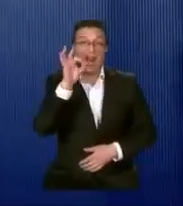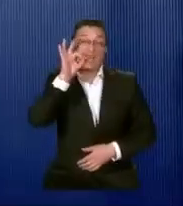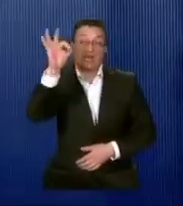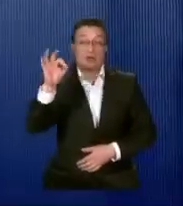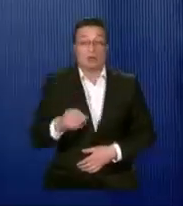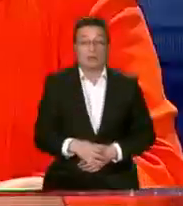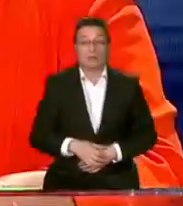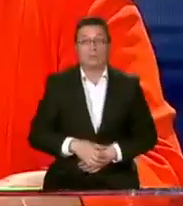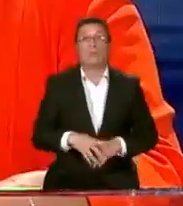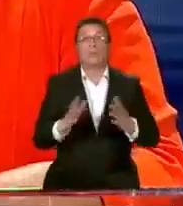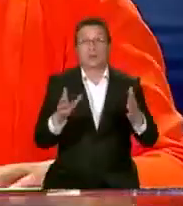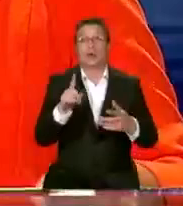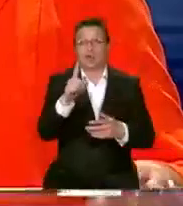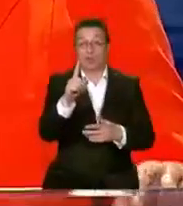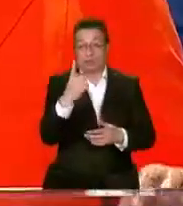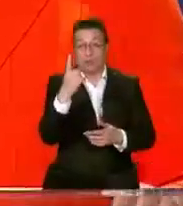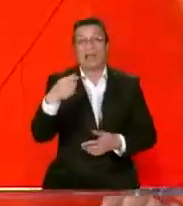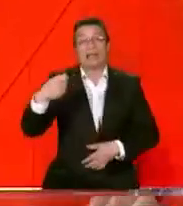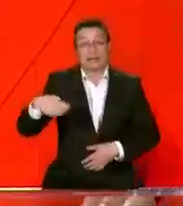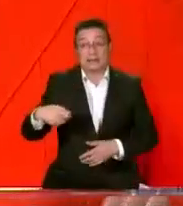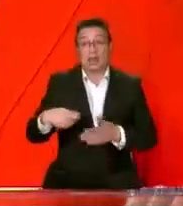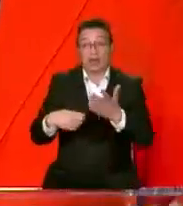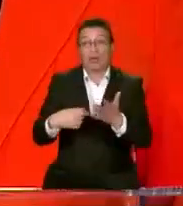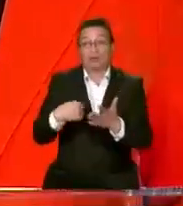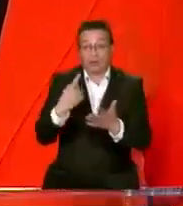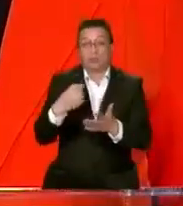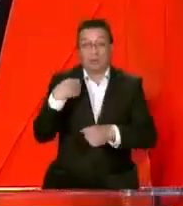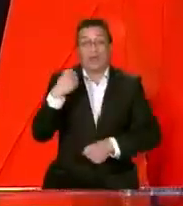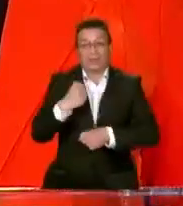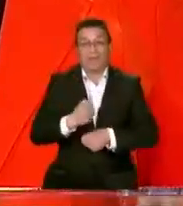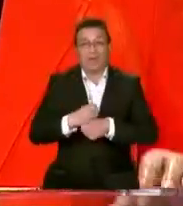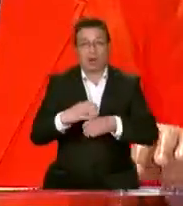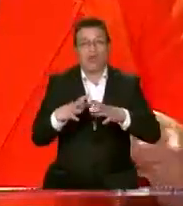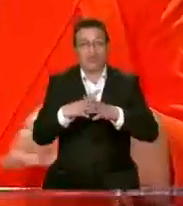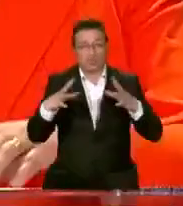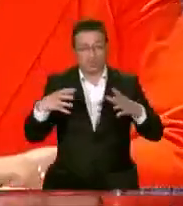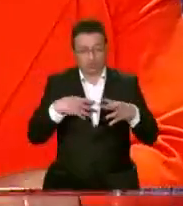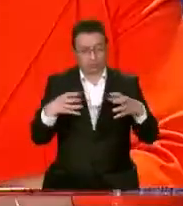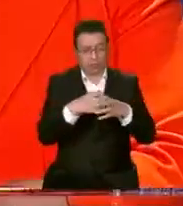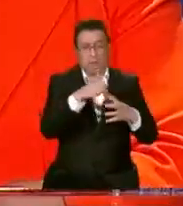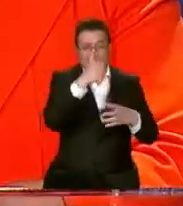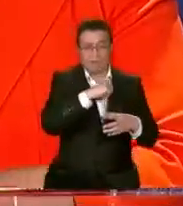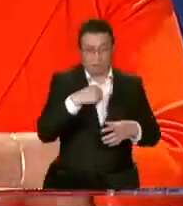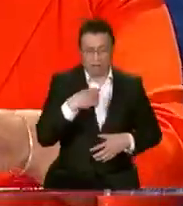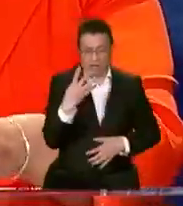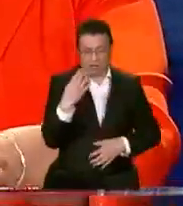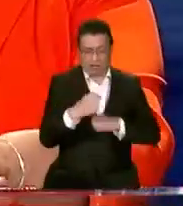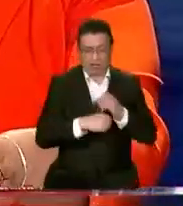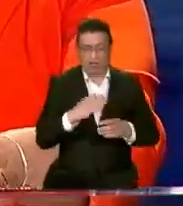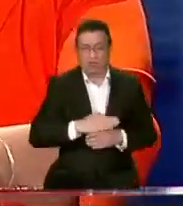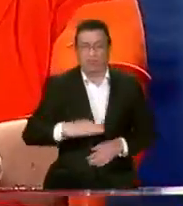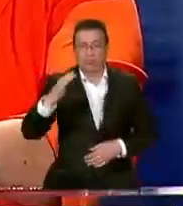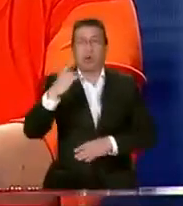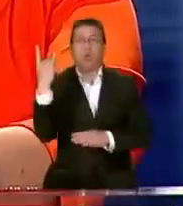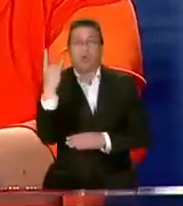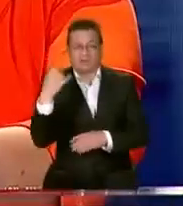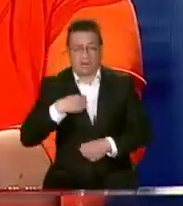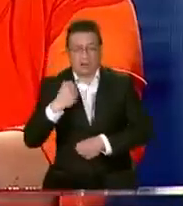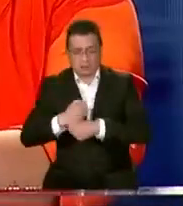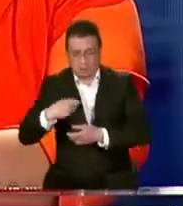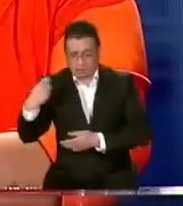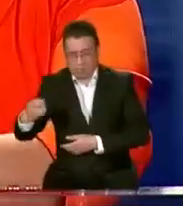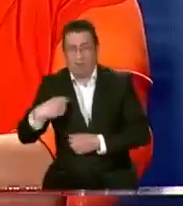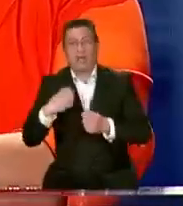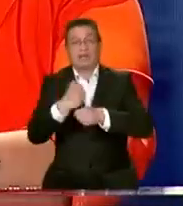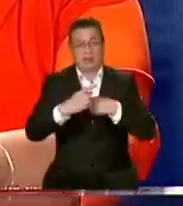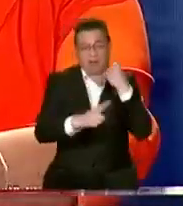Primero, no voy a dejar pasar algo, senadora. He trabajado mucho tiempo en el sector privado, de los 14 años trabajo. Trabajé para sacar la universidad, trabajé